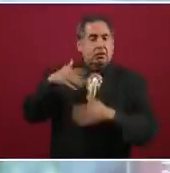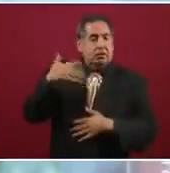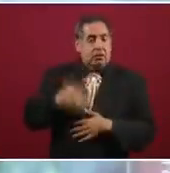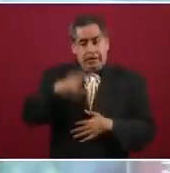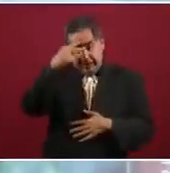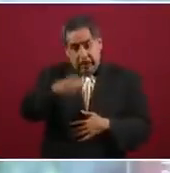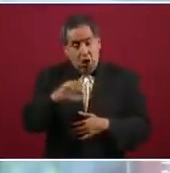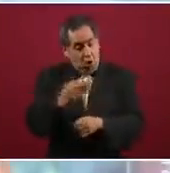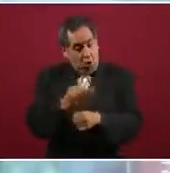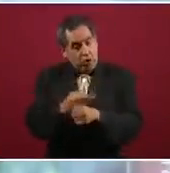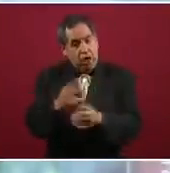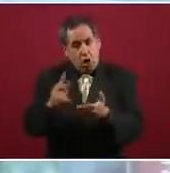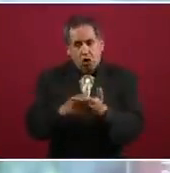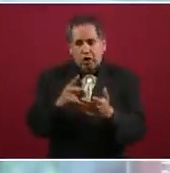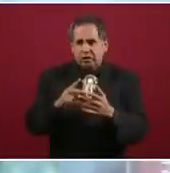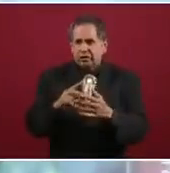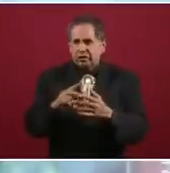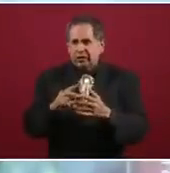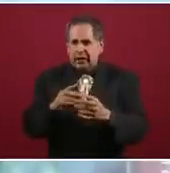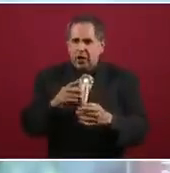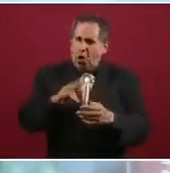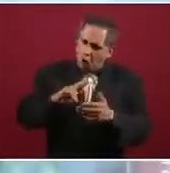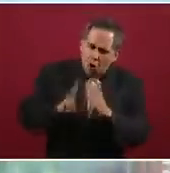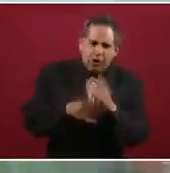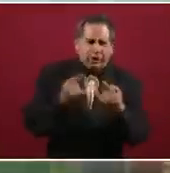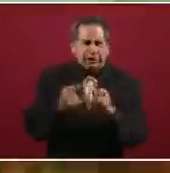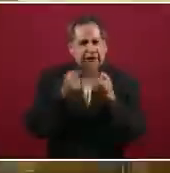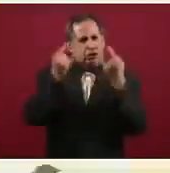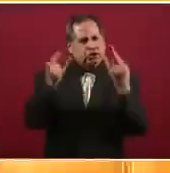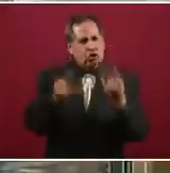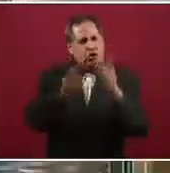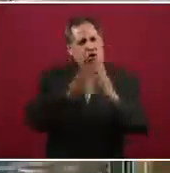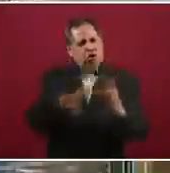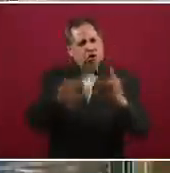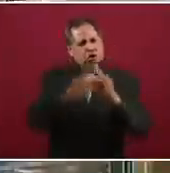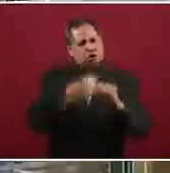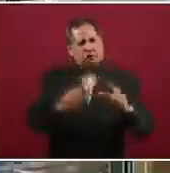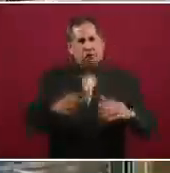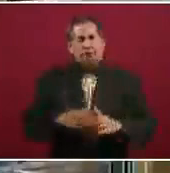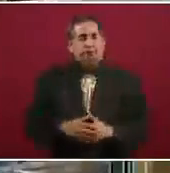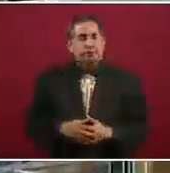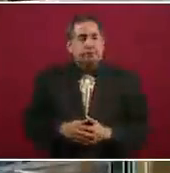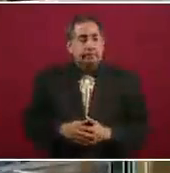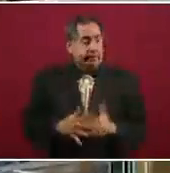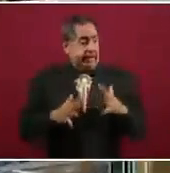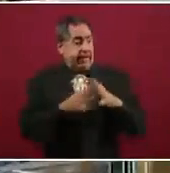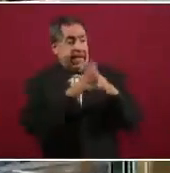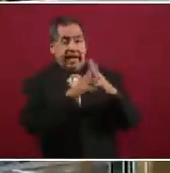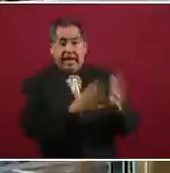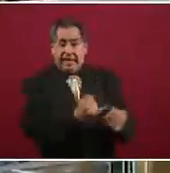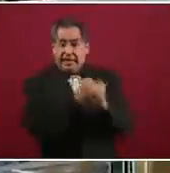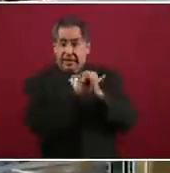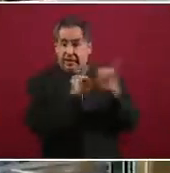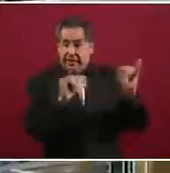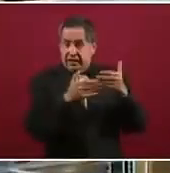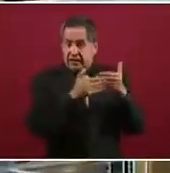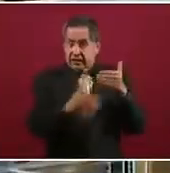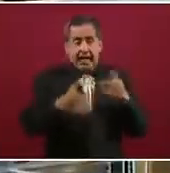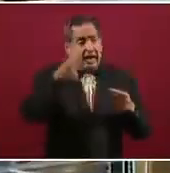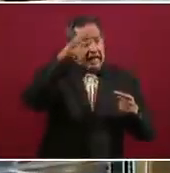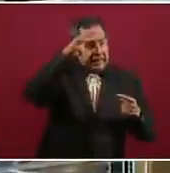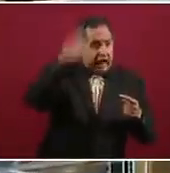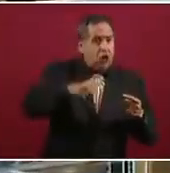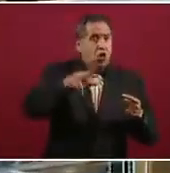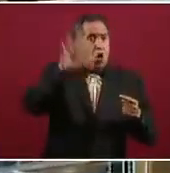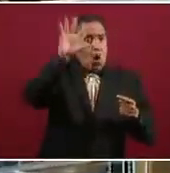momento en que tenemos que volvernos a contar nuestra historia. ¿Qué nos dejó la Guerra de Independencia a partir de las ideas de Hidalgo y de